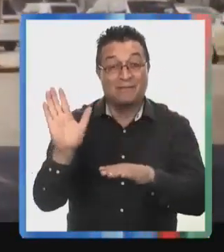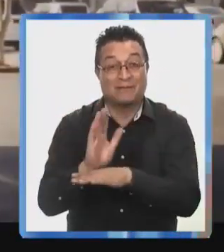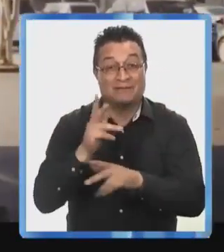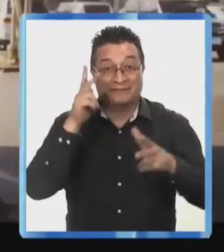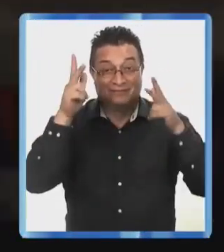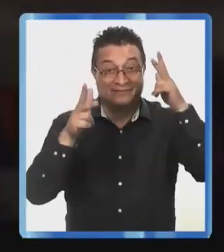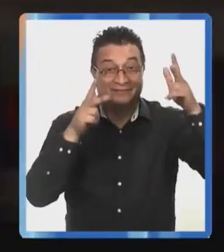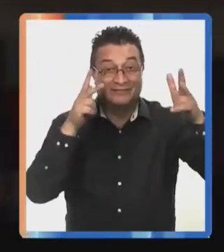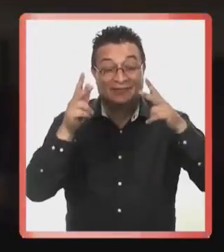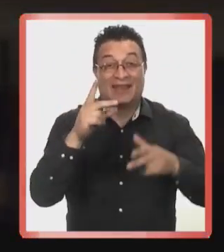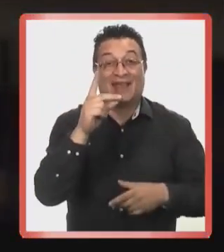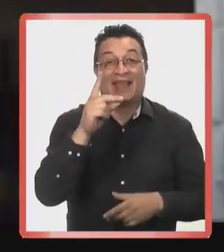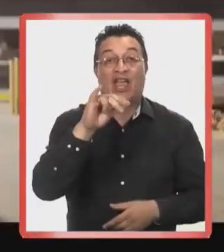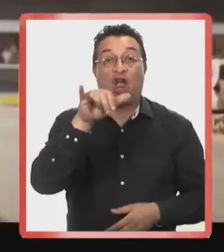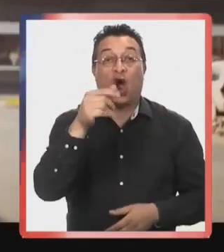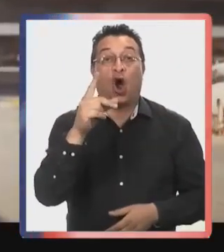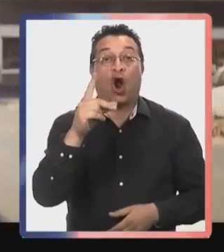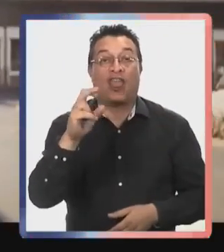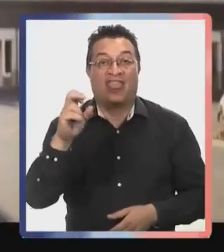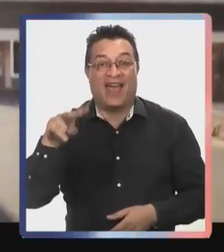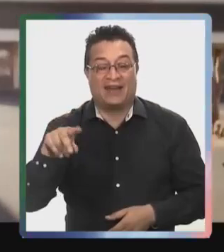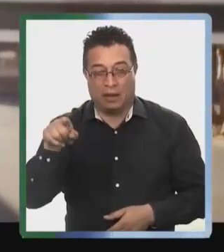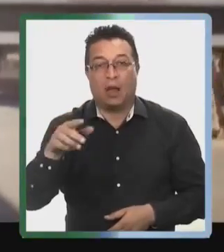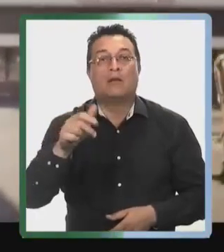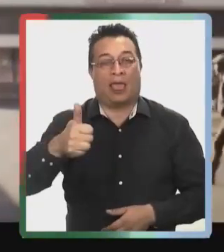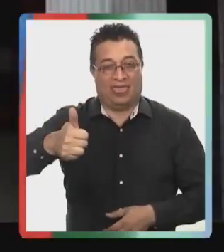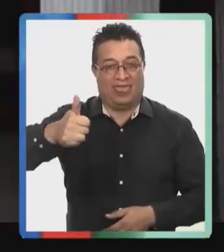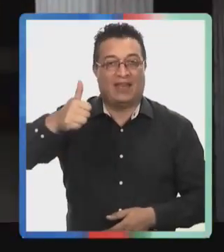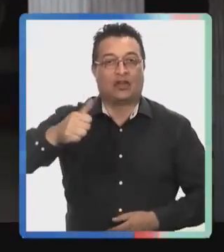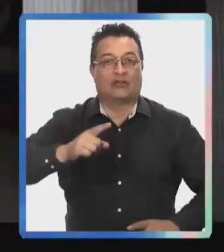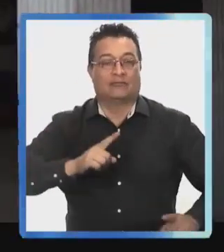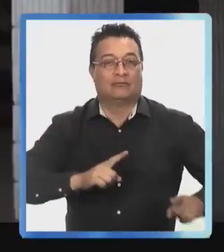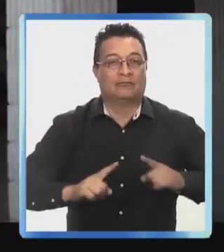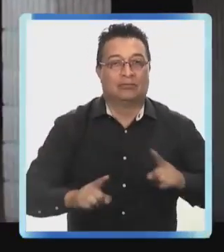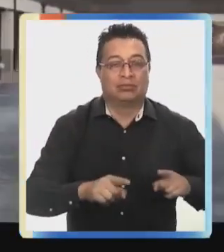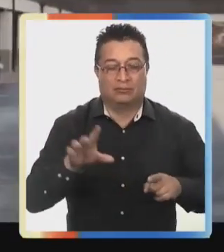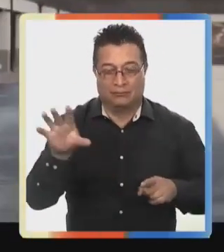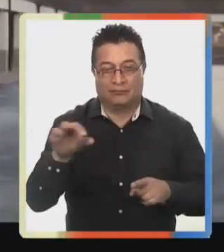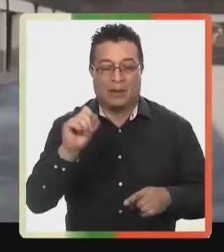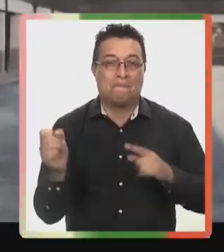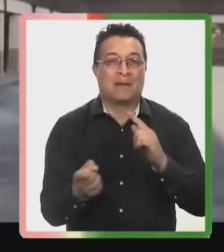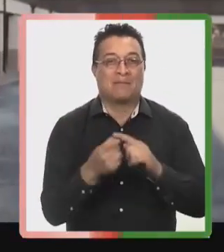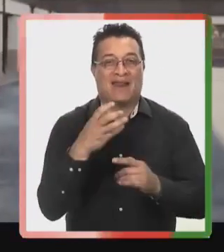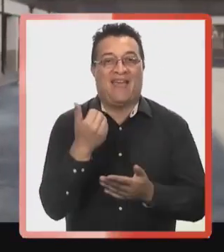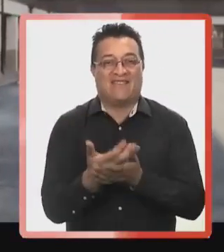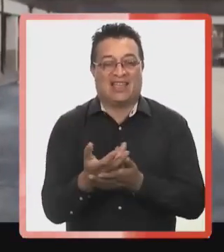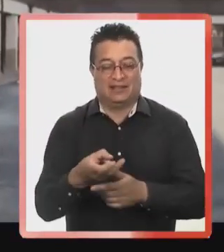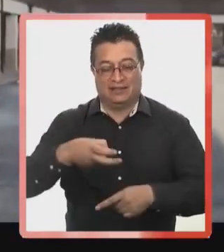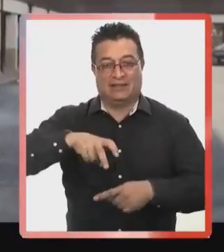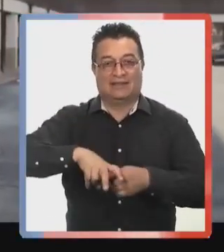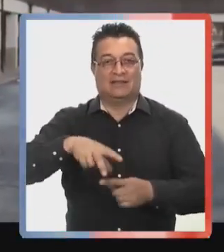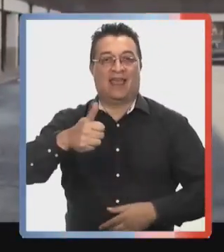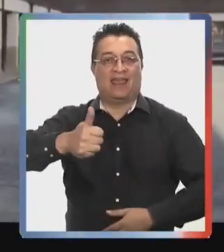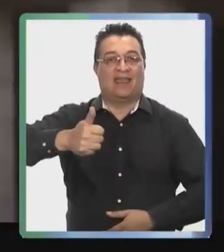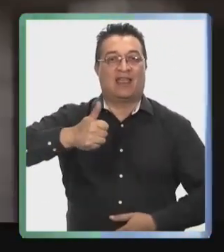actor Michael B. Jordan, es el encargado de dirigirla, por lo que se trata de su debut en la silla de director.